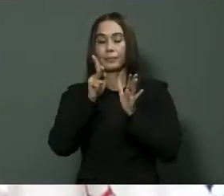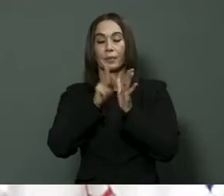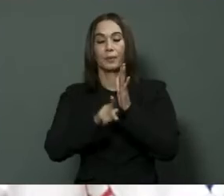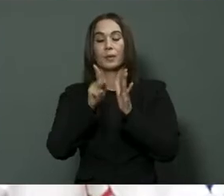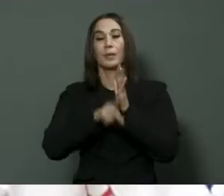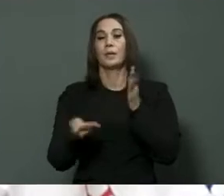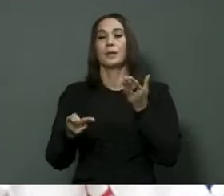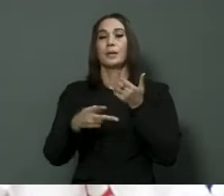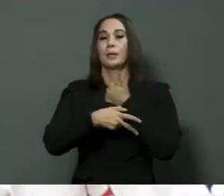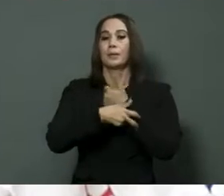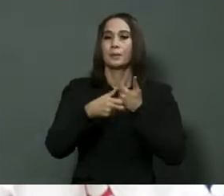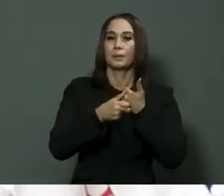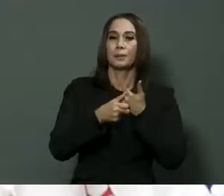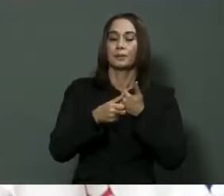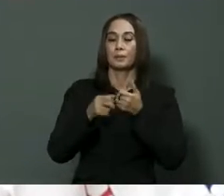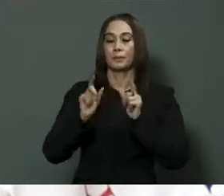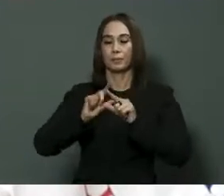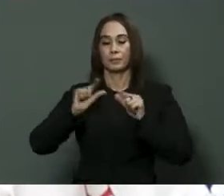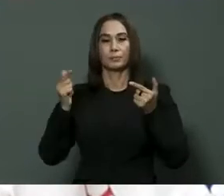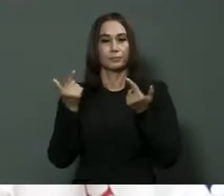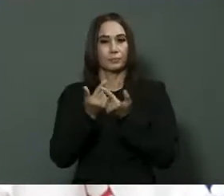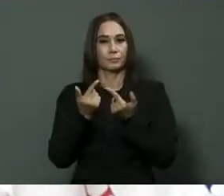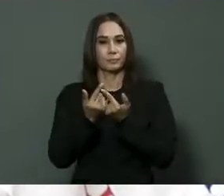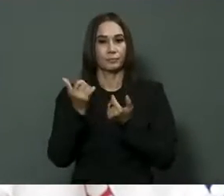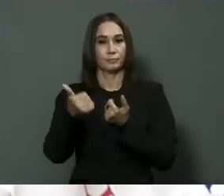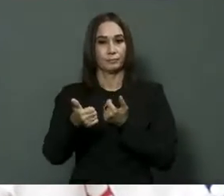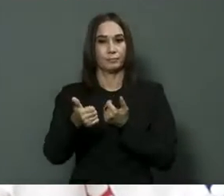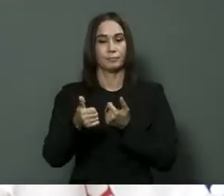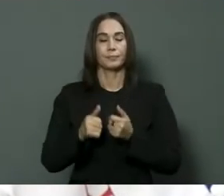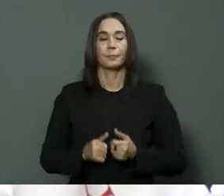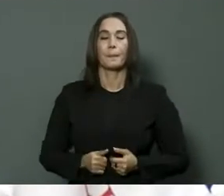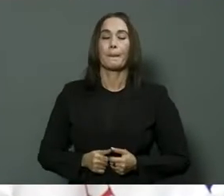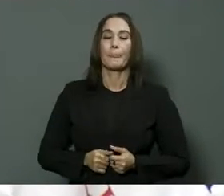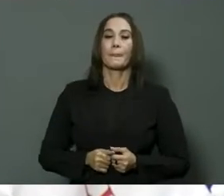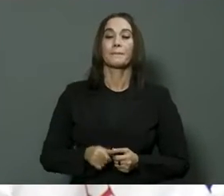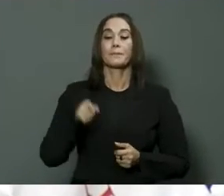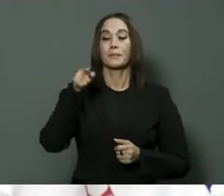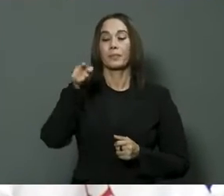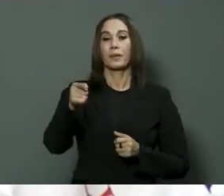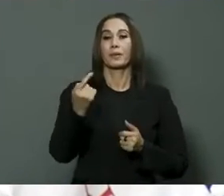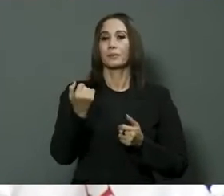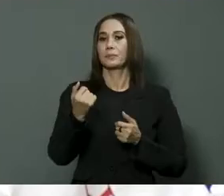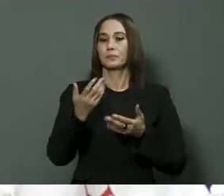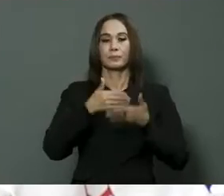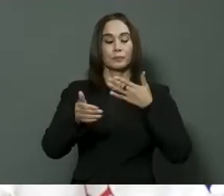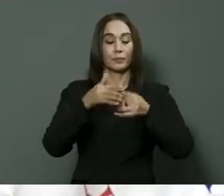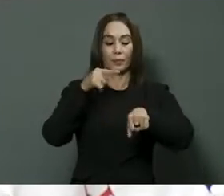los actos de vandalismo que imperan en lo mismo y están a la orden del